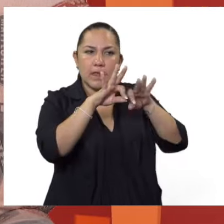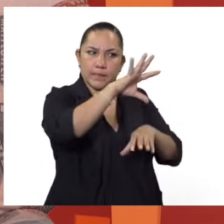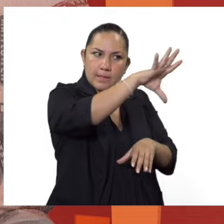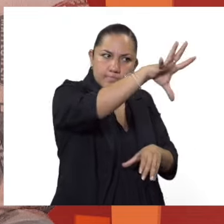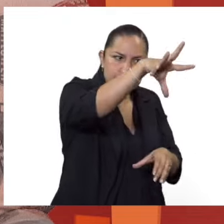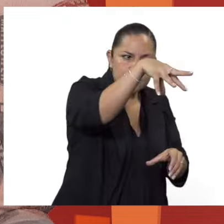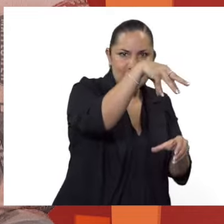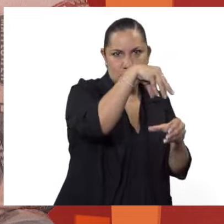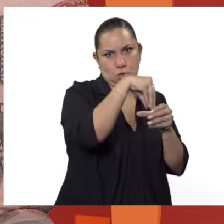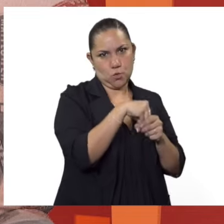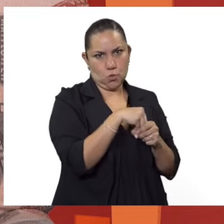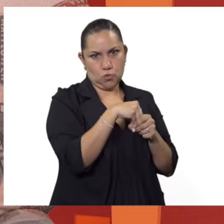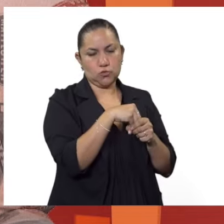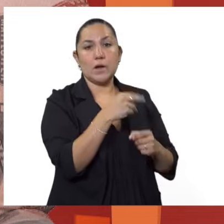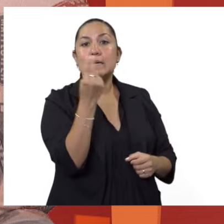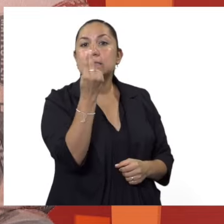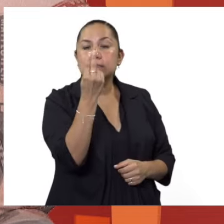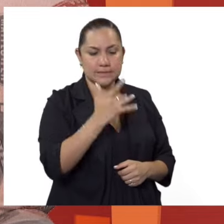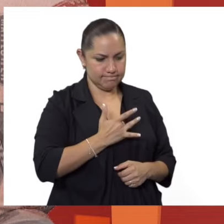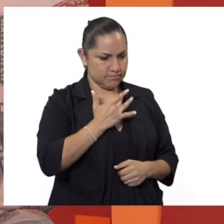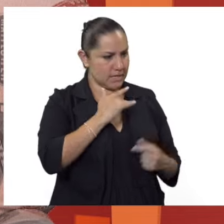inclusión empatía